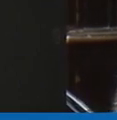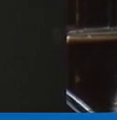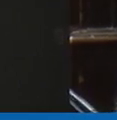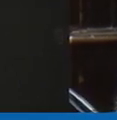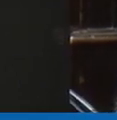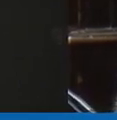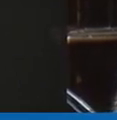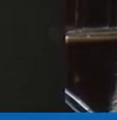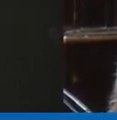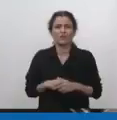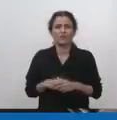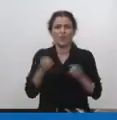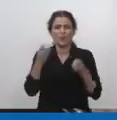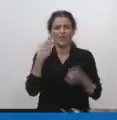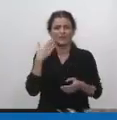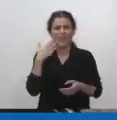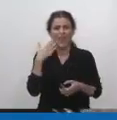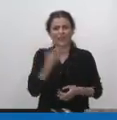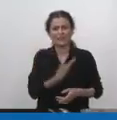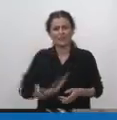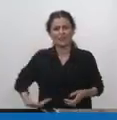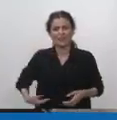Muy buenas tardes, señora presidenta.